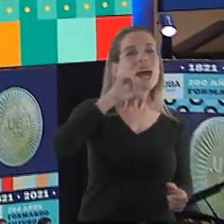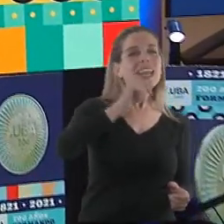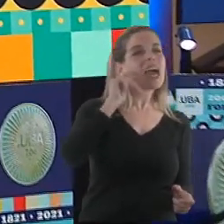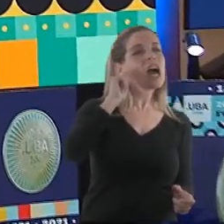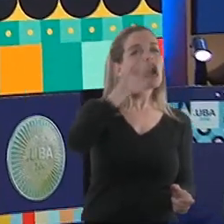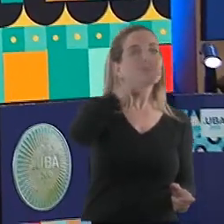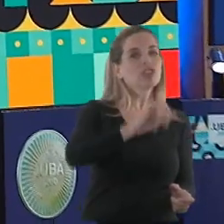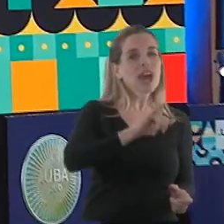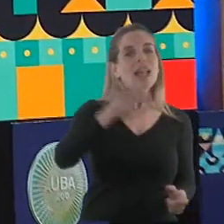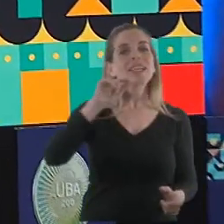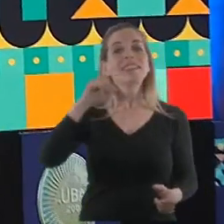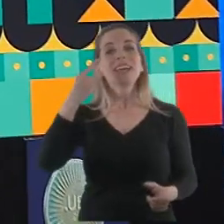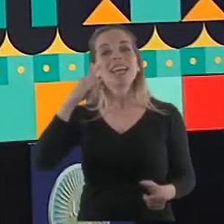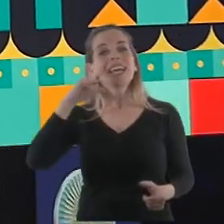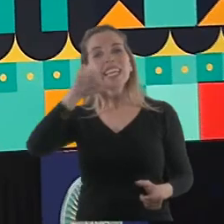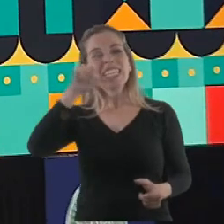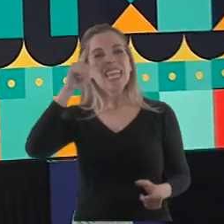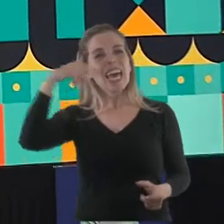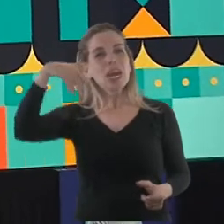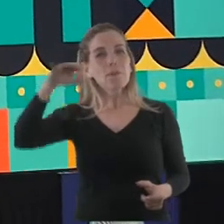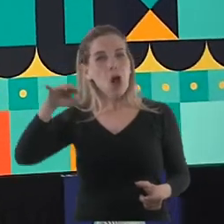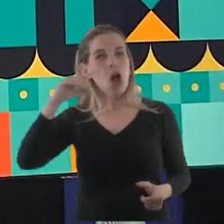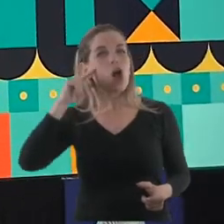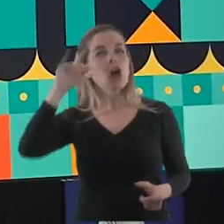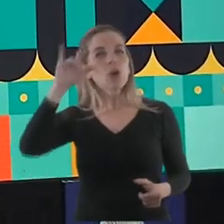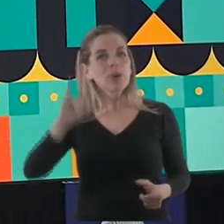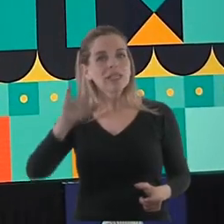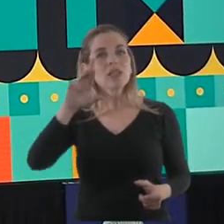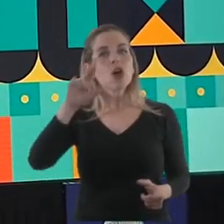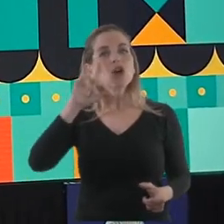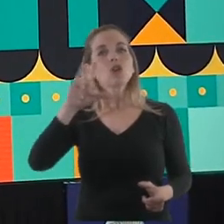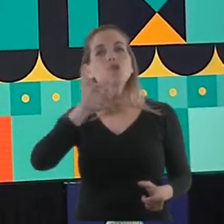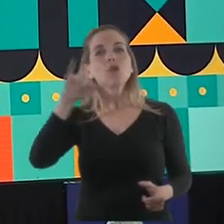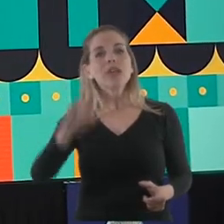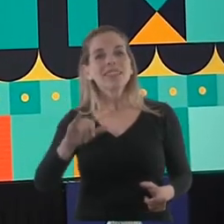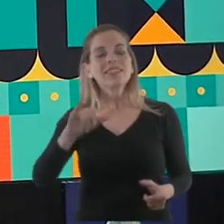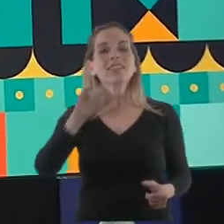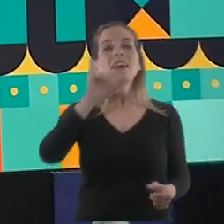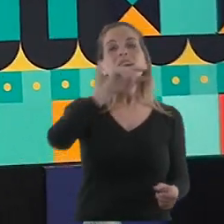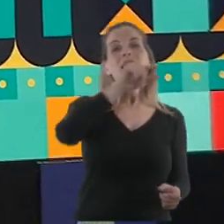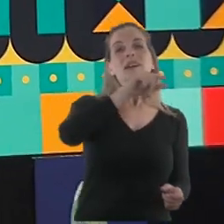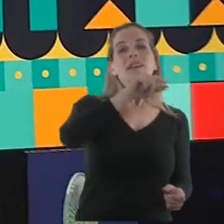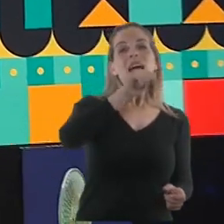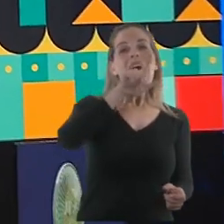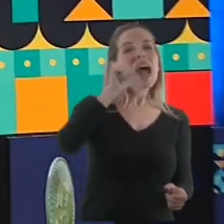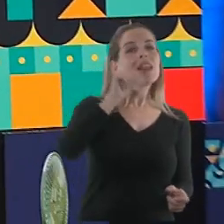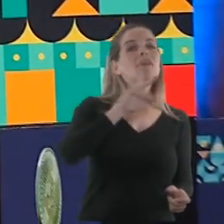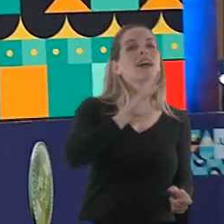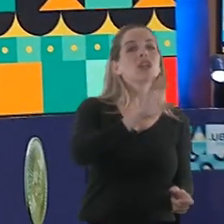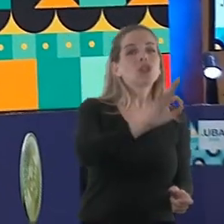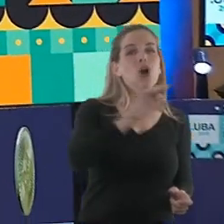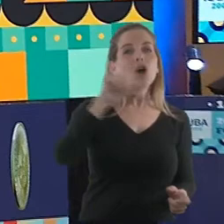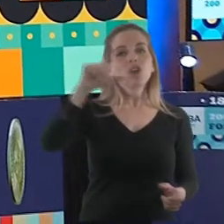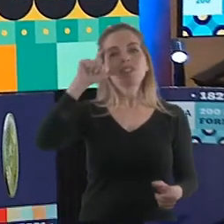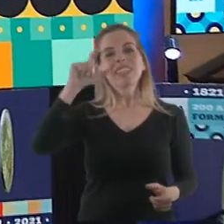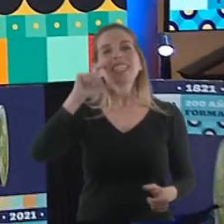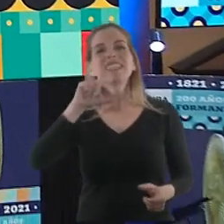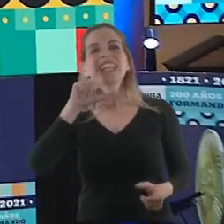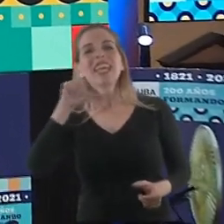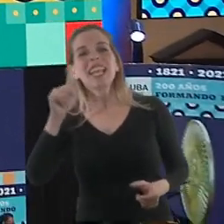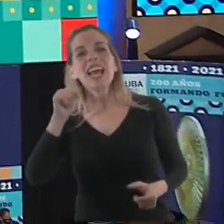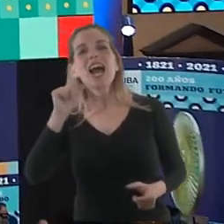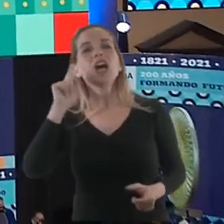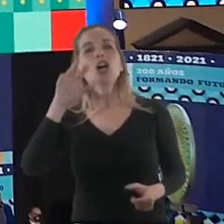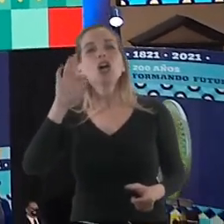González, Guillermo González Ruiz, Stella González Capa, Agustín Alberto Gordillo, Cecilia Paulina